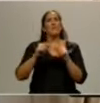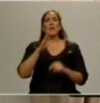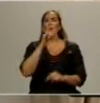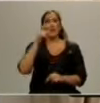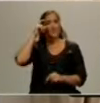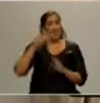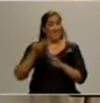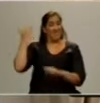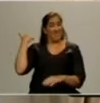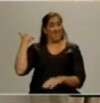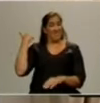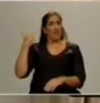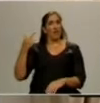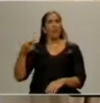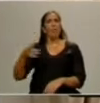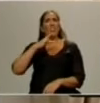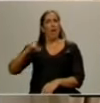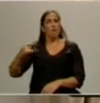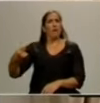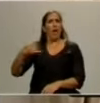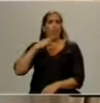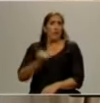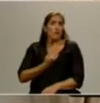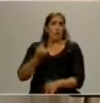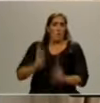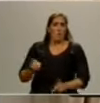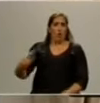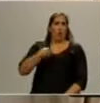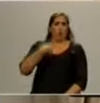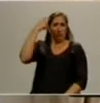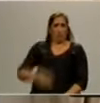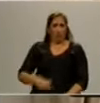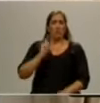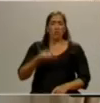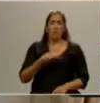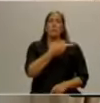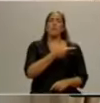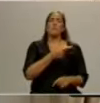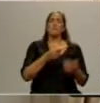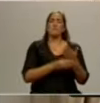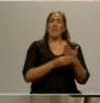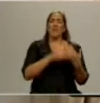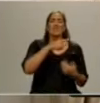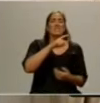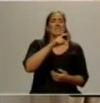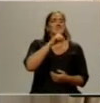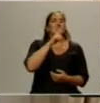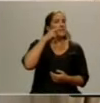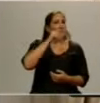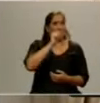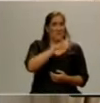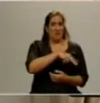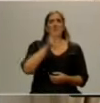enero pasado contra la Presidenta de la República y su canciller por parte del entonces fiscal